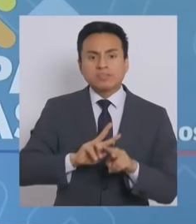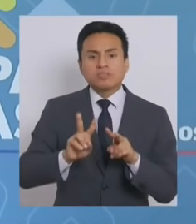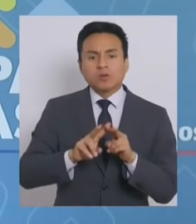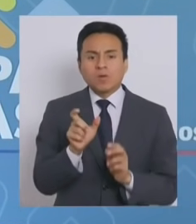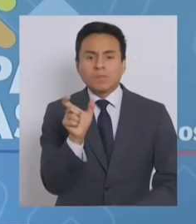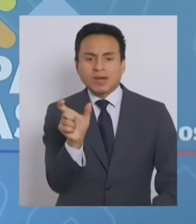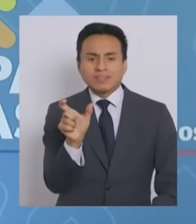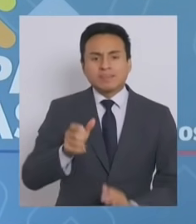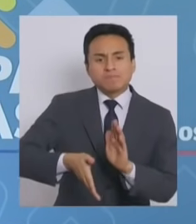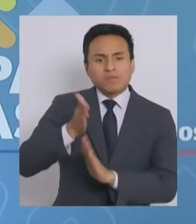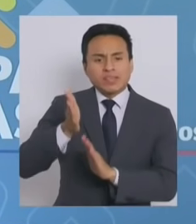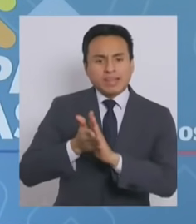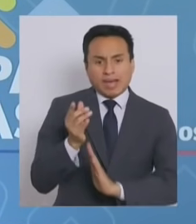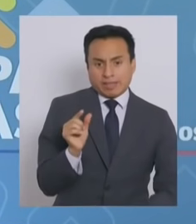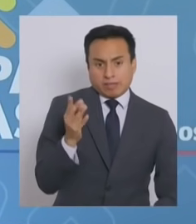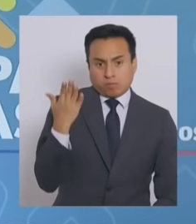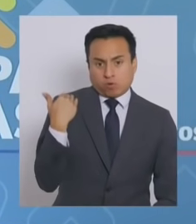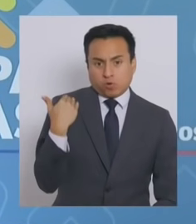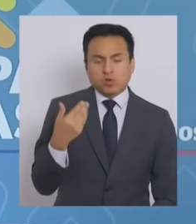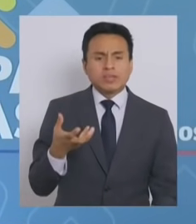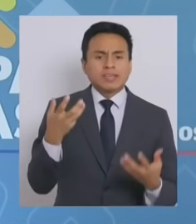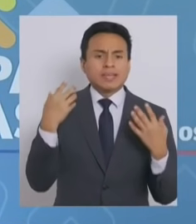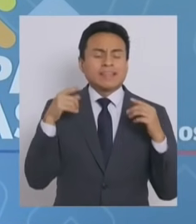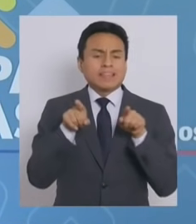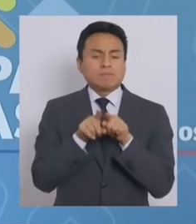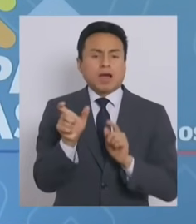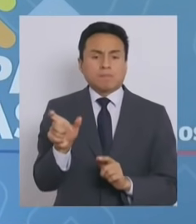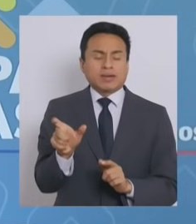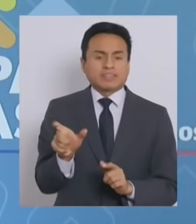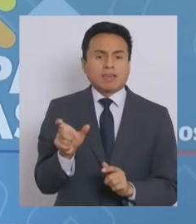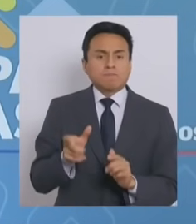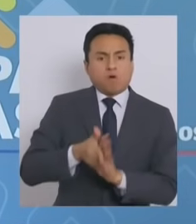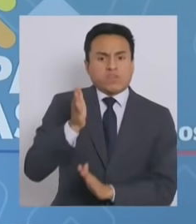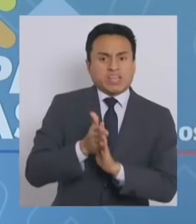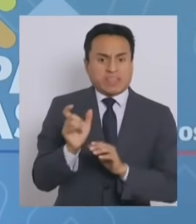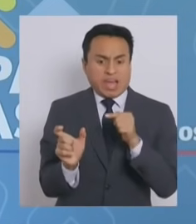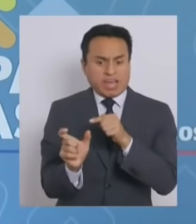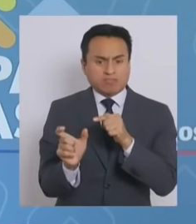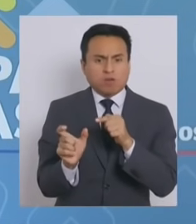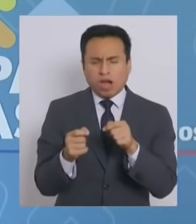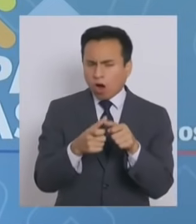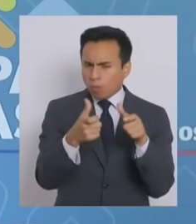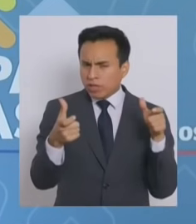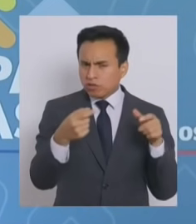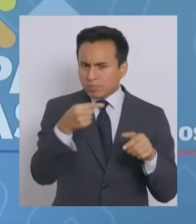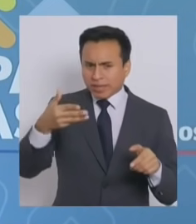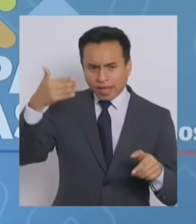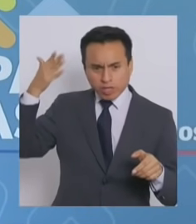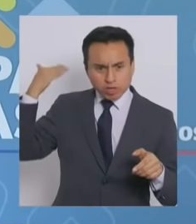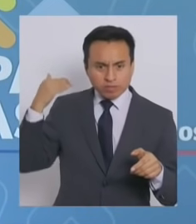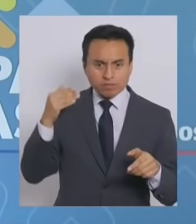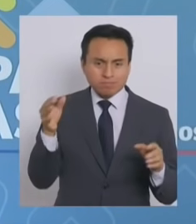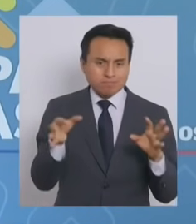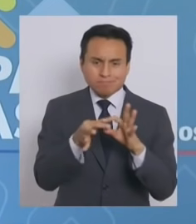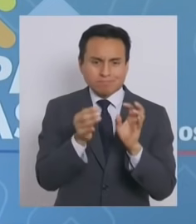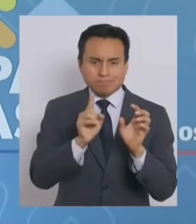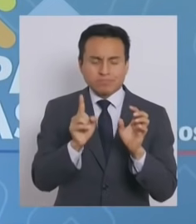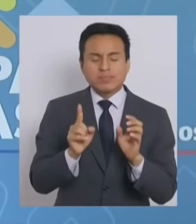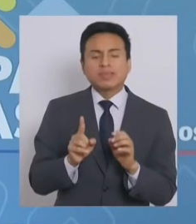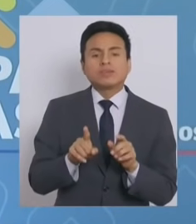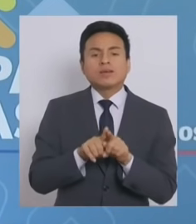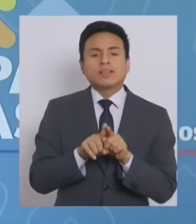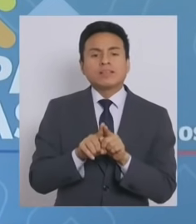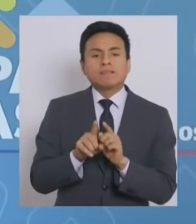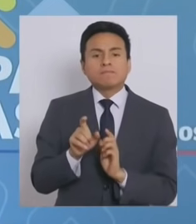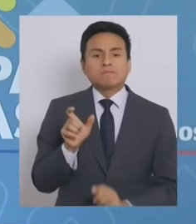pase de movilidad no se puede atribuir al pase de movilidad el aumento que hemos tenido en las semanas anteriores este paso de